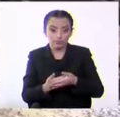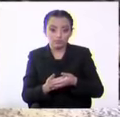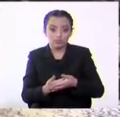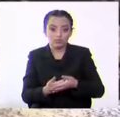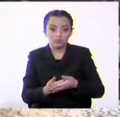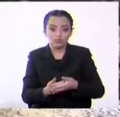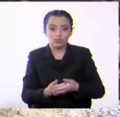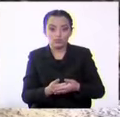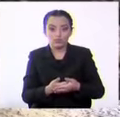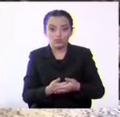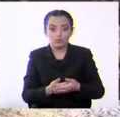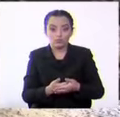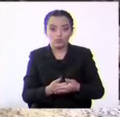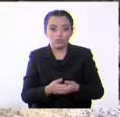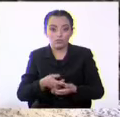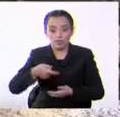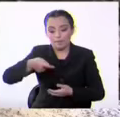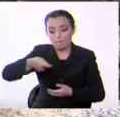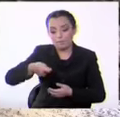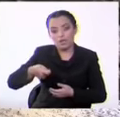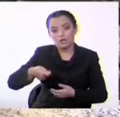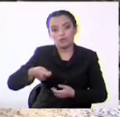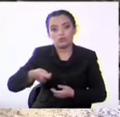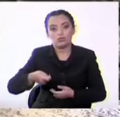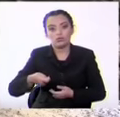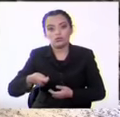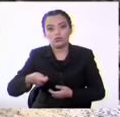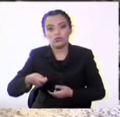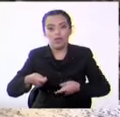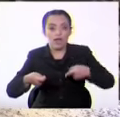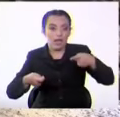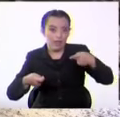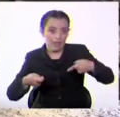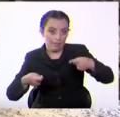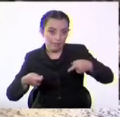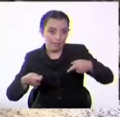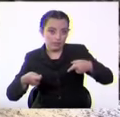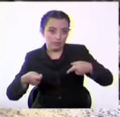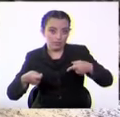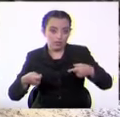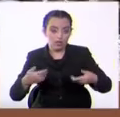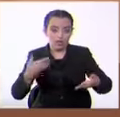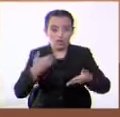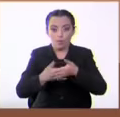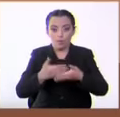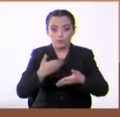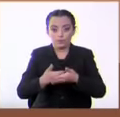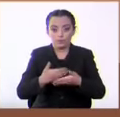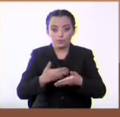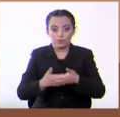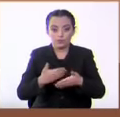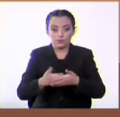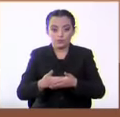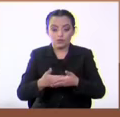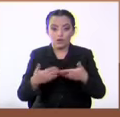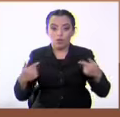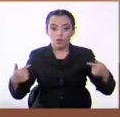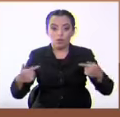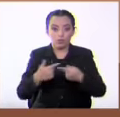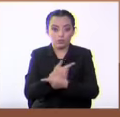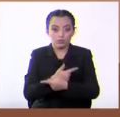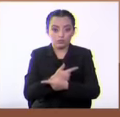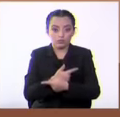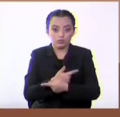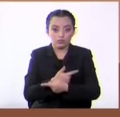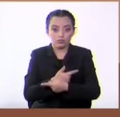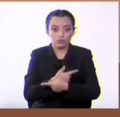machos o hembras compiten entre sí por la oportunidad de aparearse con el sexo opuesto. Considera de nuevo a los escarabajos.